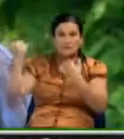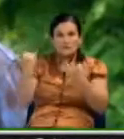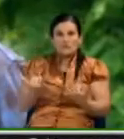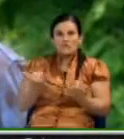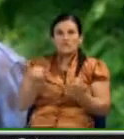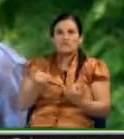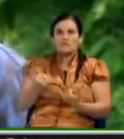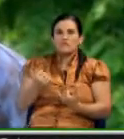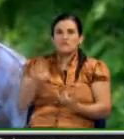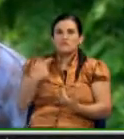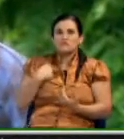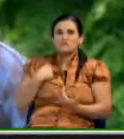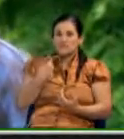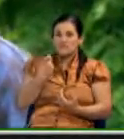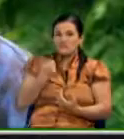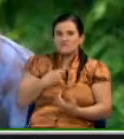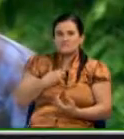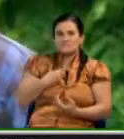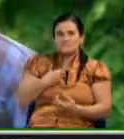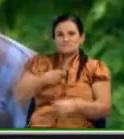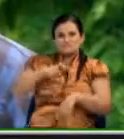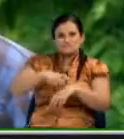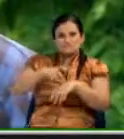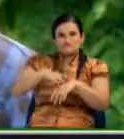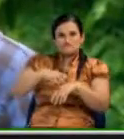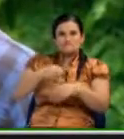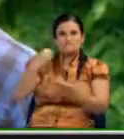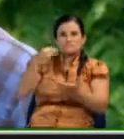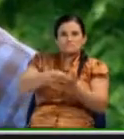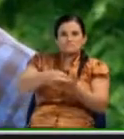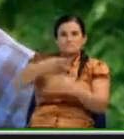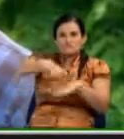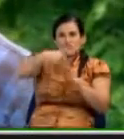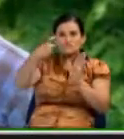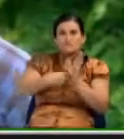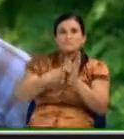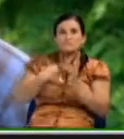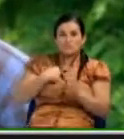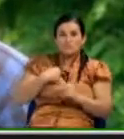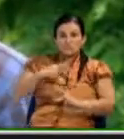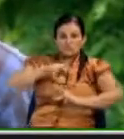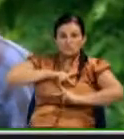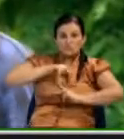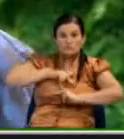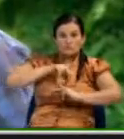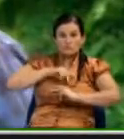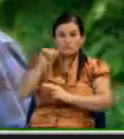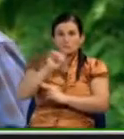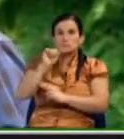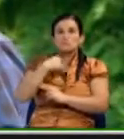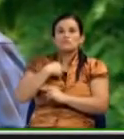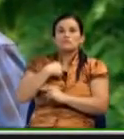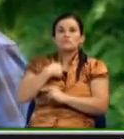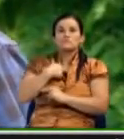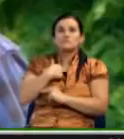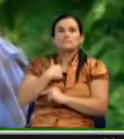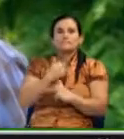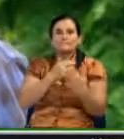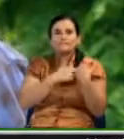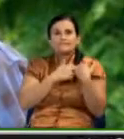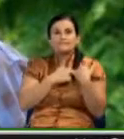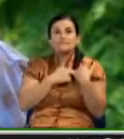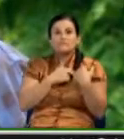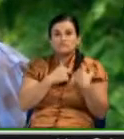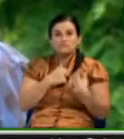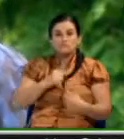podido cumplir con mi obligación, pero de todos modos, como propietario todavía del vehículo, tengo mi